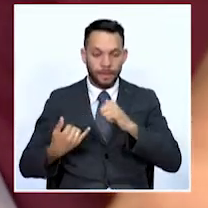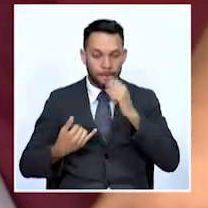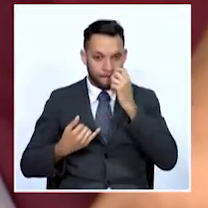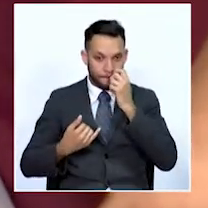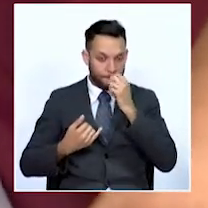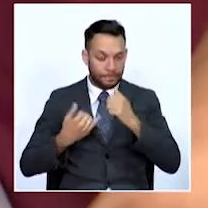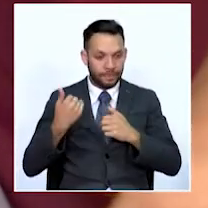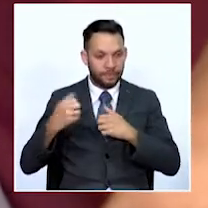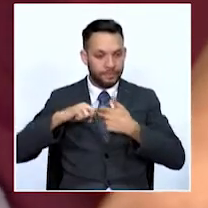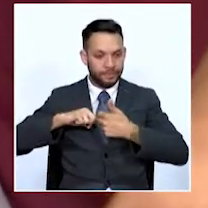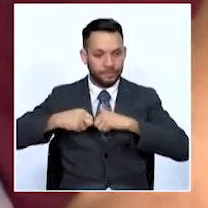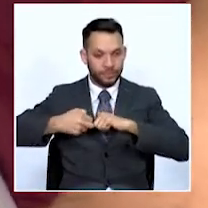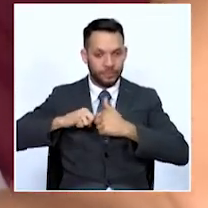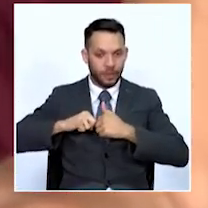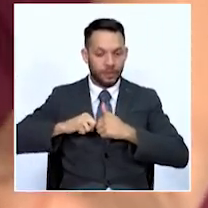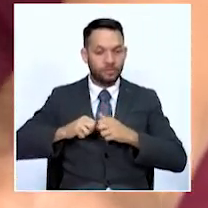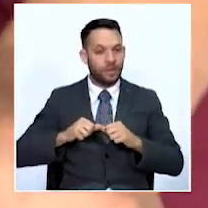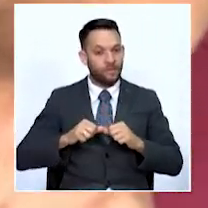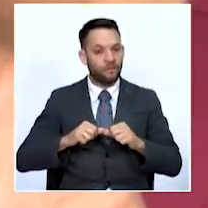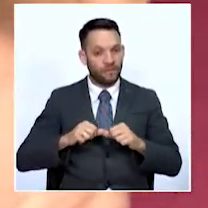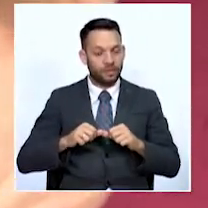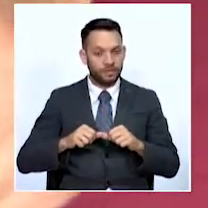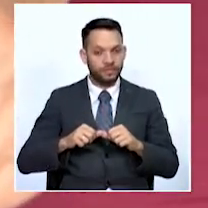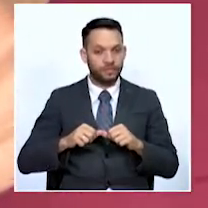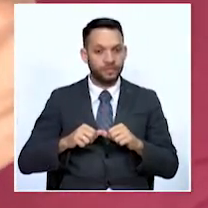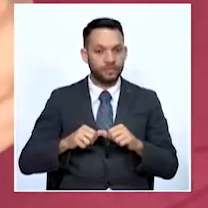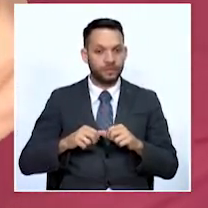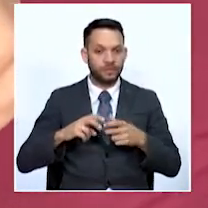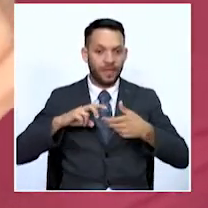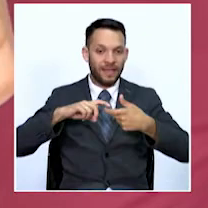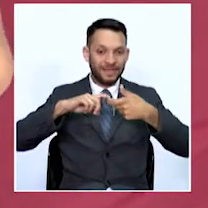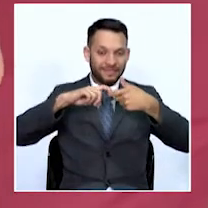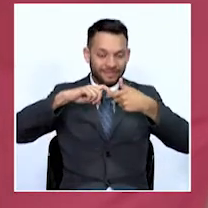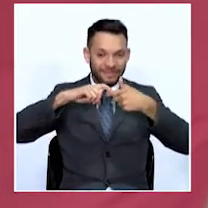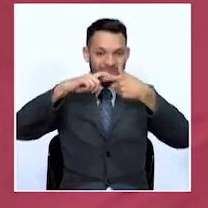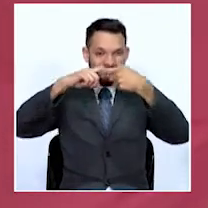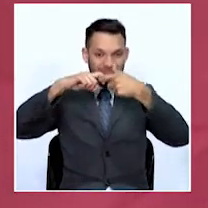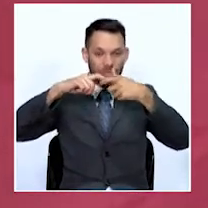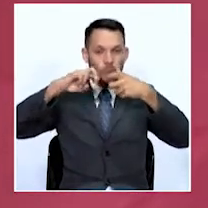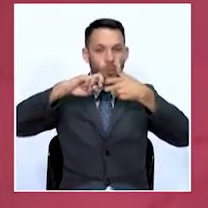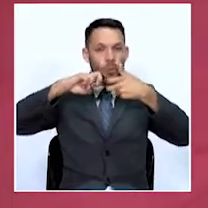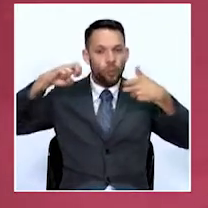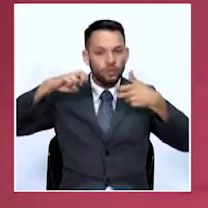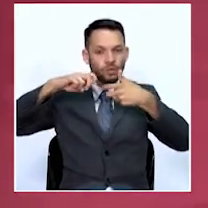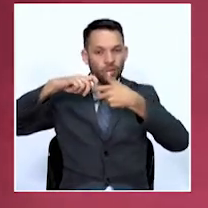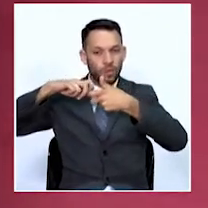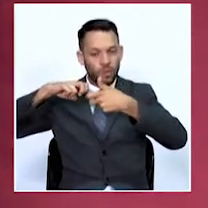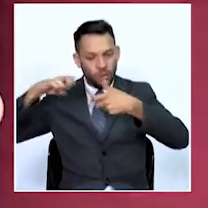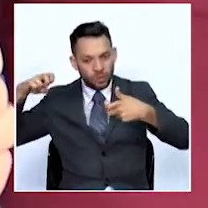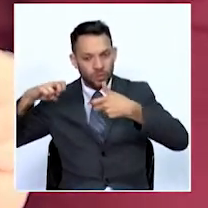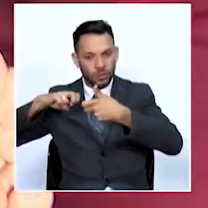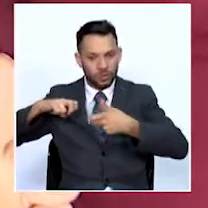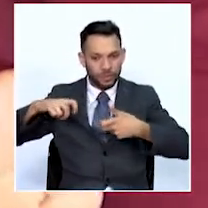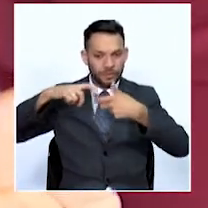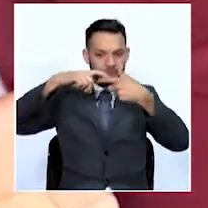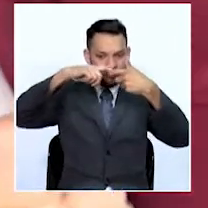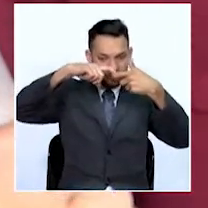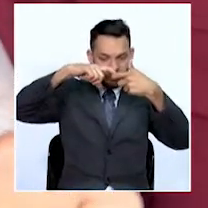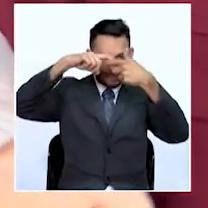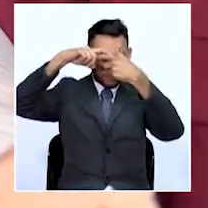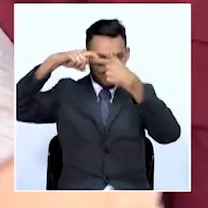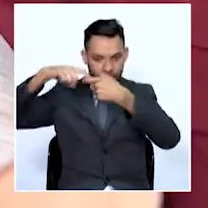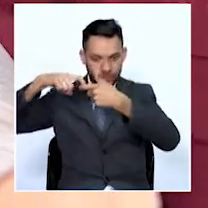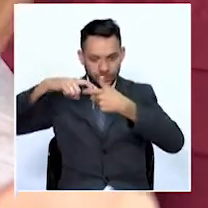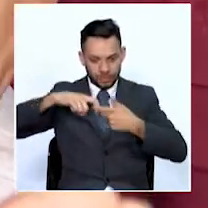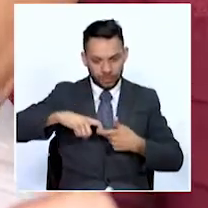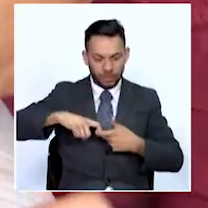deja que nos baile, que nos caigamos, y son los ligamentos, ¿sí? Que son lateral, interno,